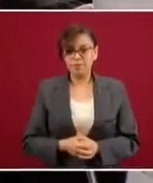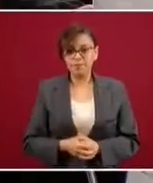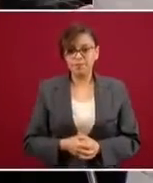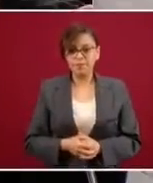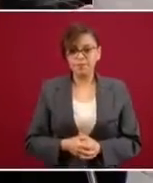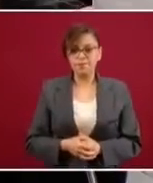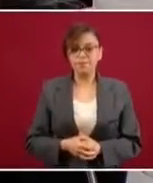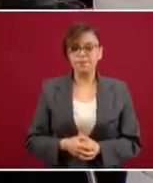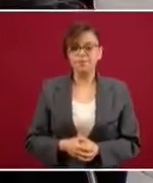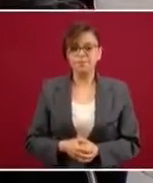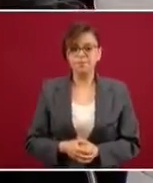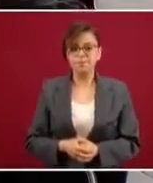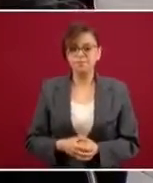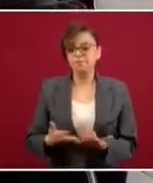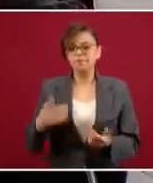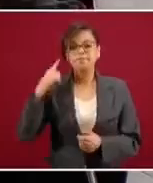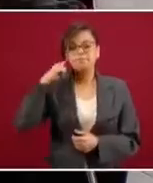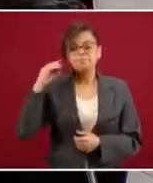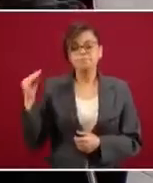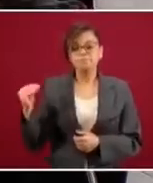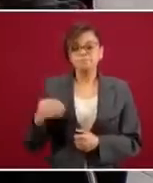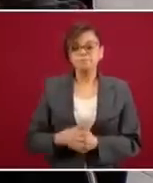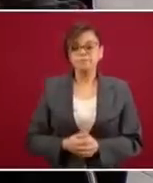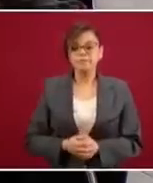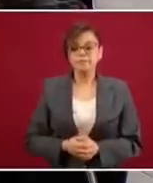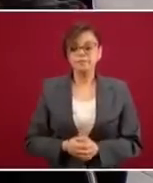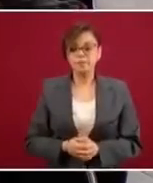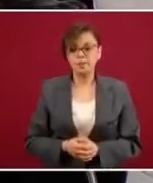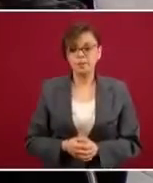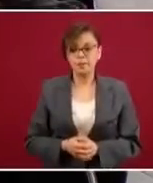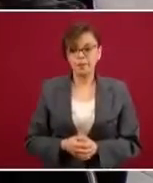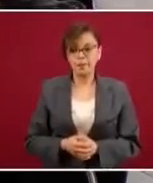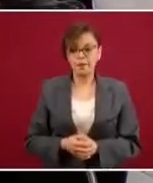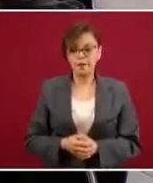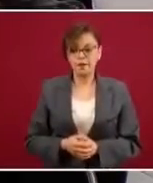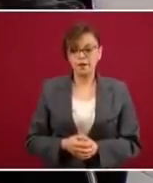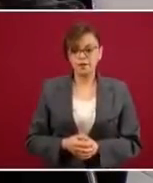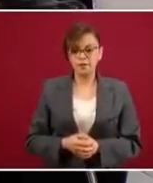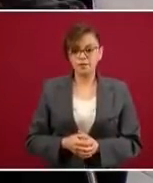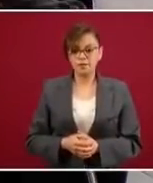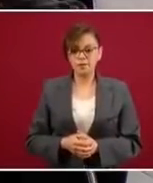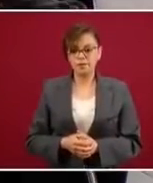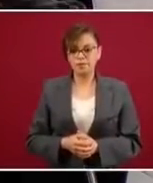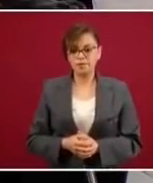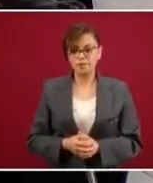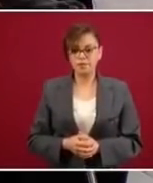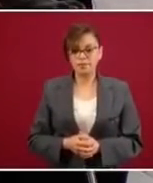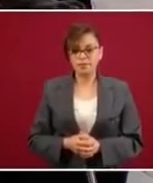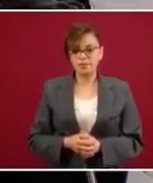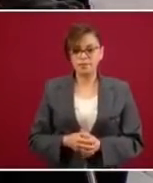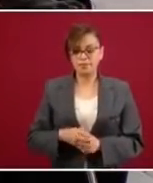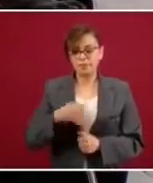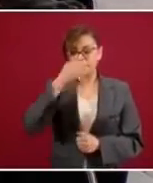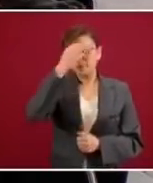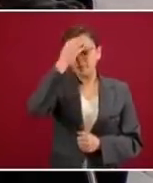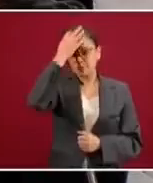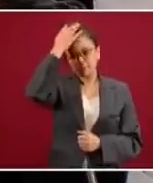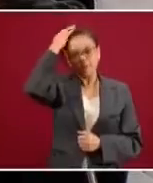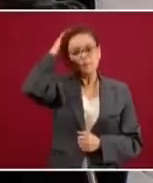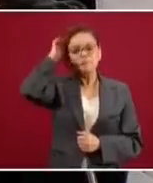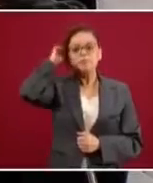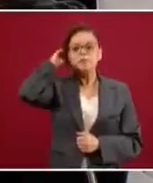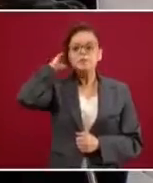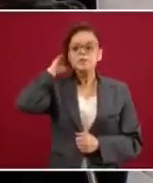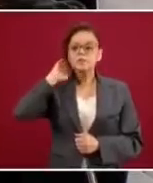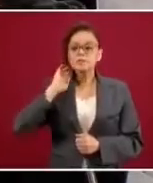a los familiares afuera, les están hablando ya directamente al familiar para saber el estado de salud de la persona enferma.